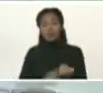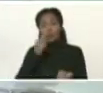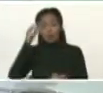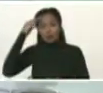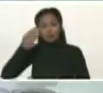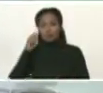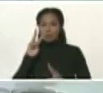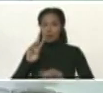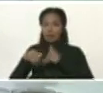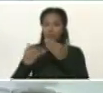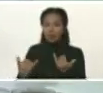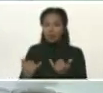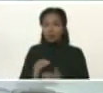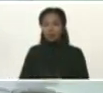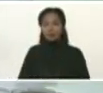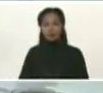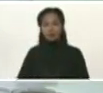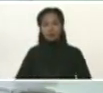deben ver esto.